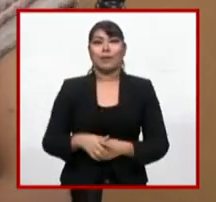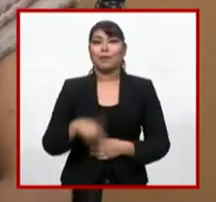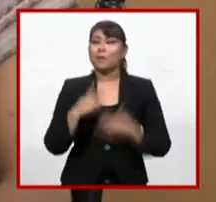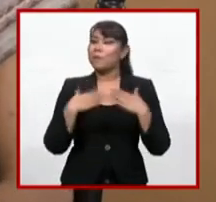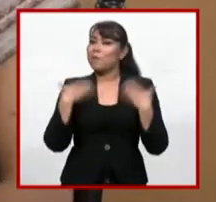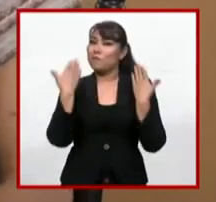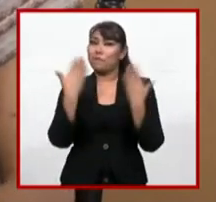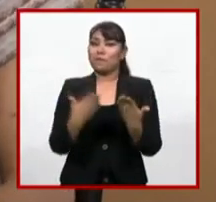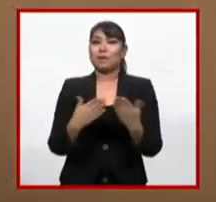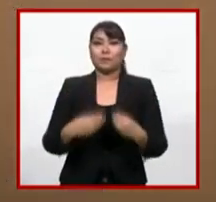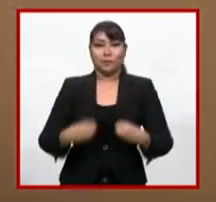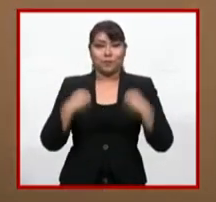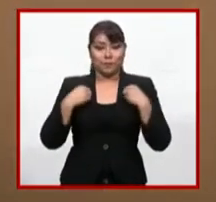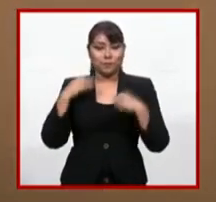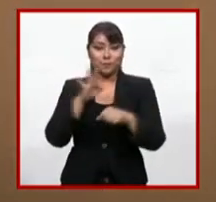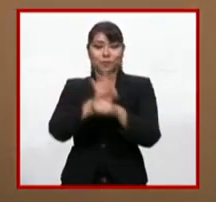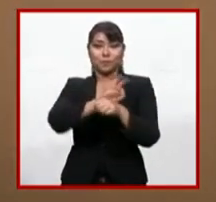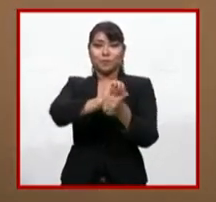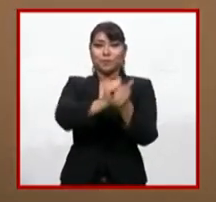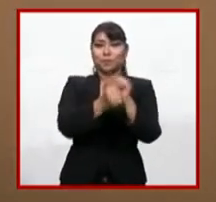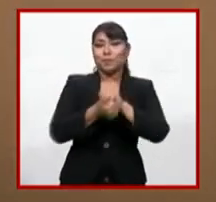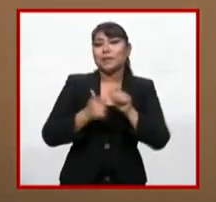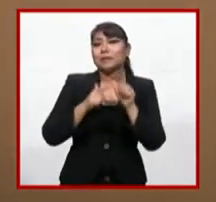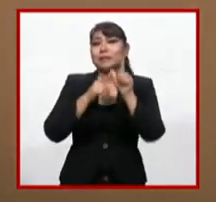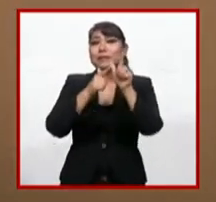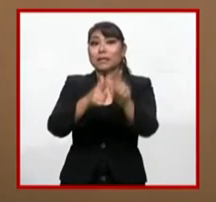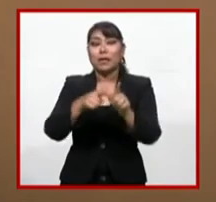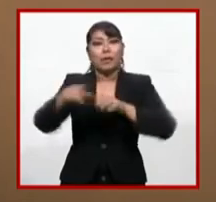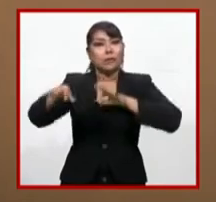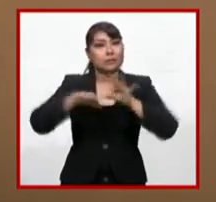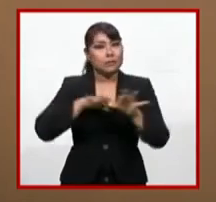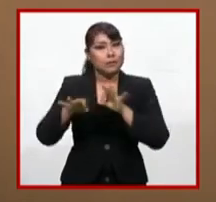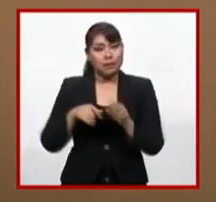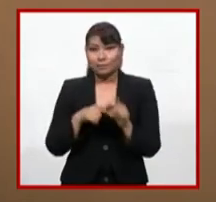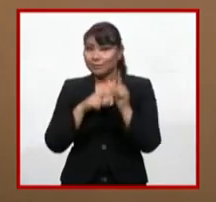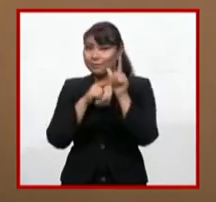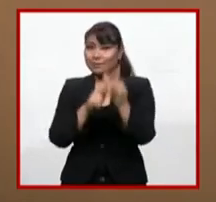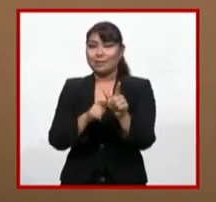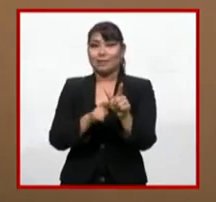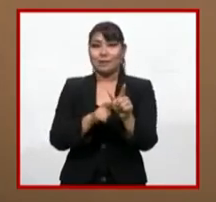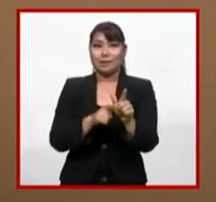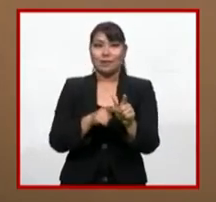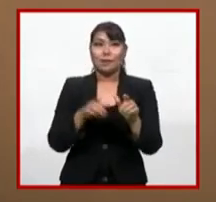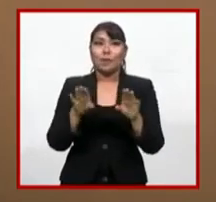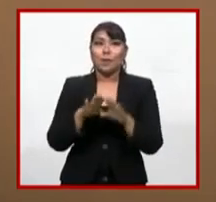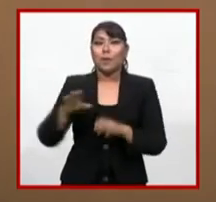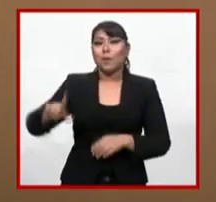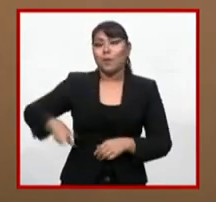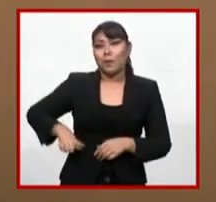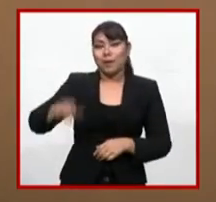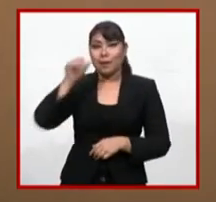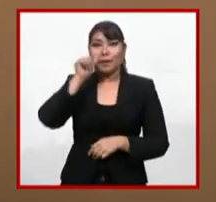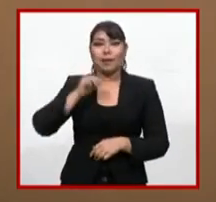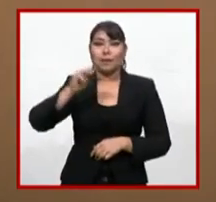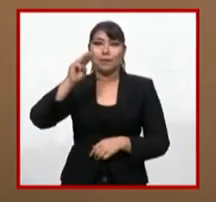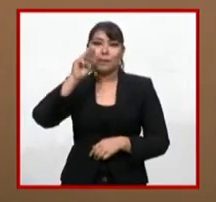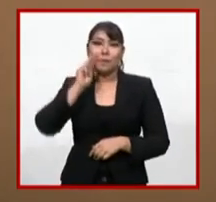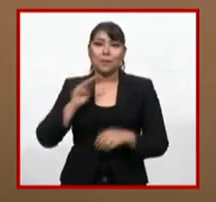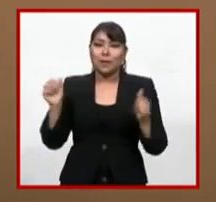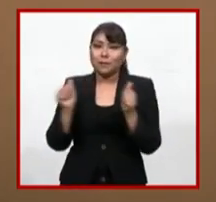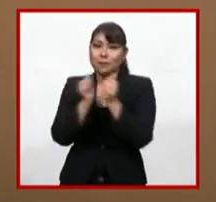todo, cambiando vidas. Seguiremos trabajando de manera incansable, de la mano de mi esposo, nuestro gobernador Alejandro